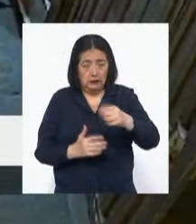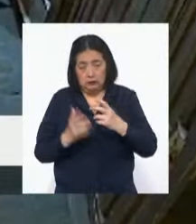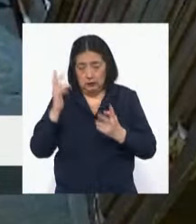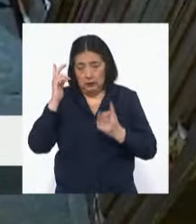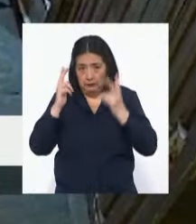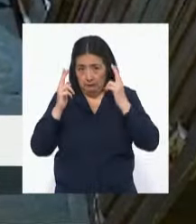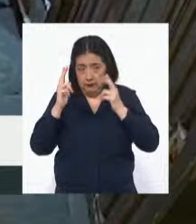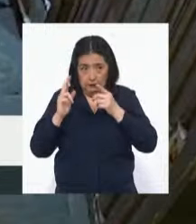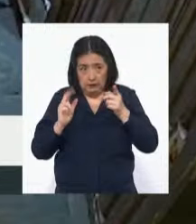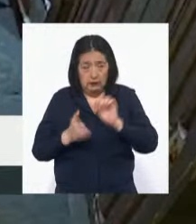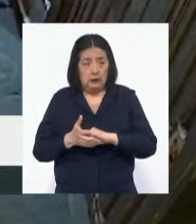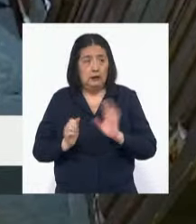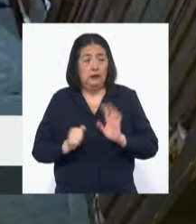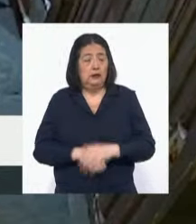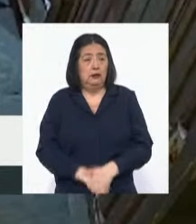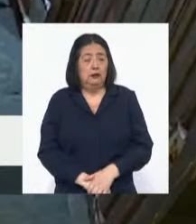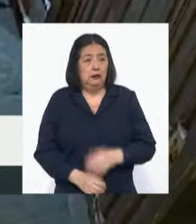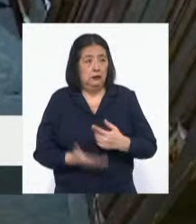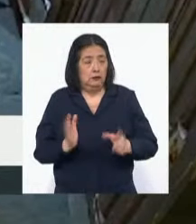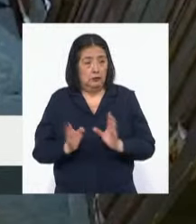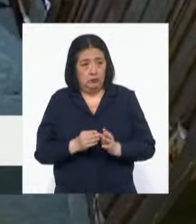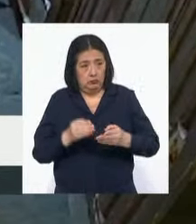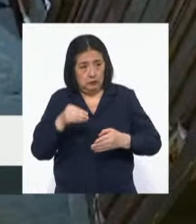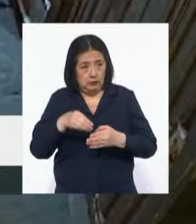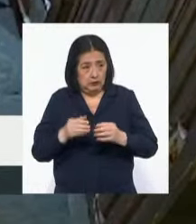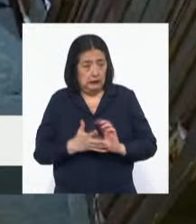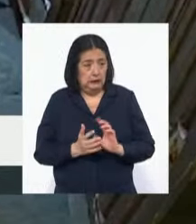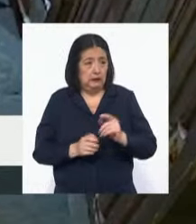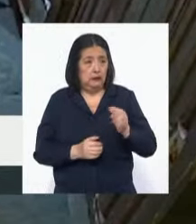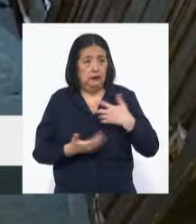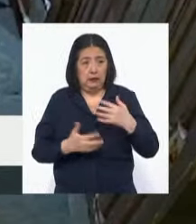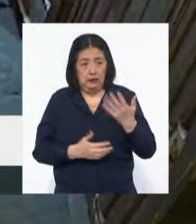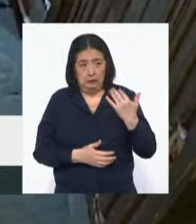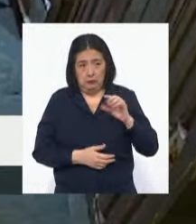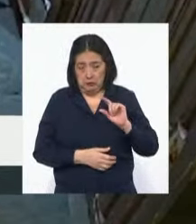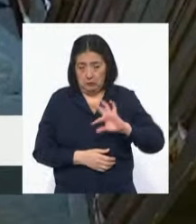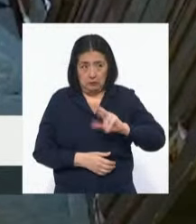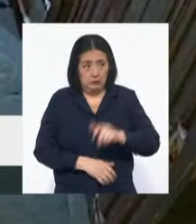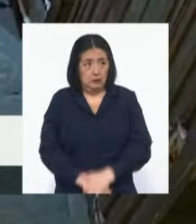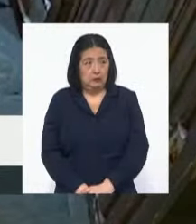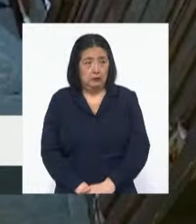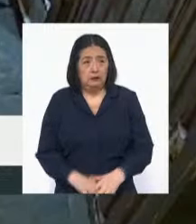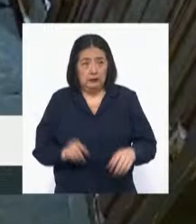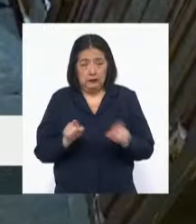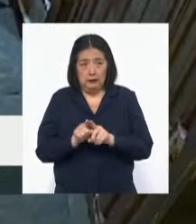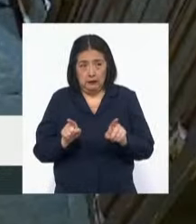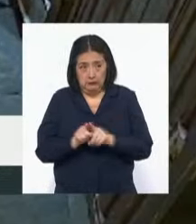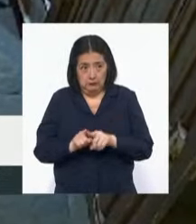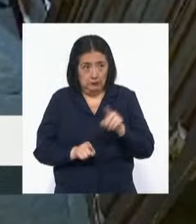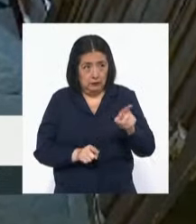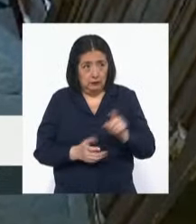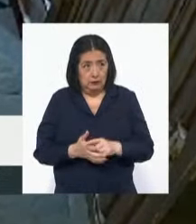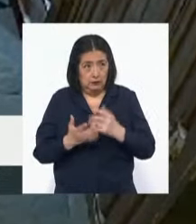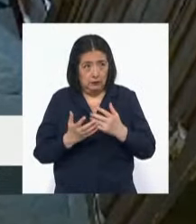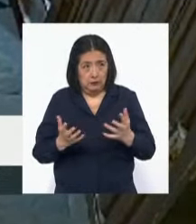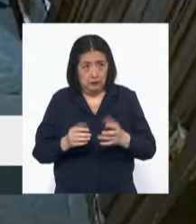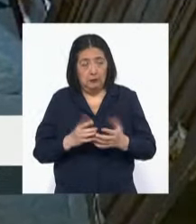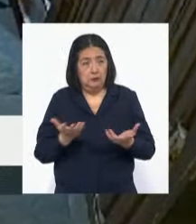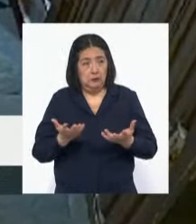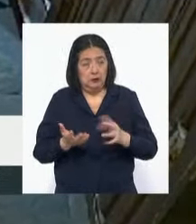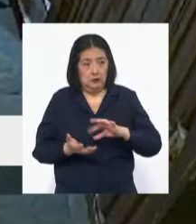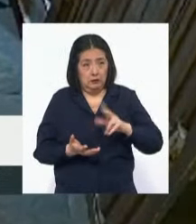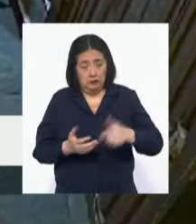peluquería Alanis con secadoras, billeteras y celulares que acababan de robar. Incluso, uno de estos objetos cae al